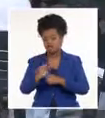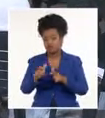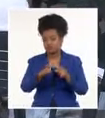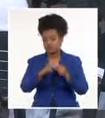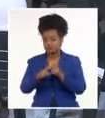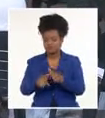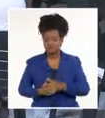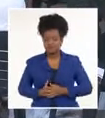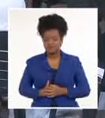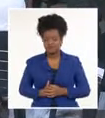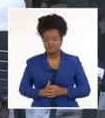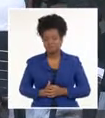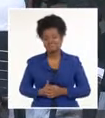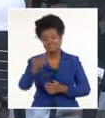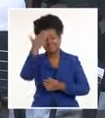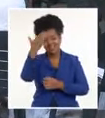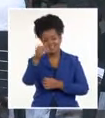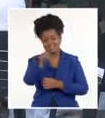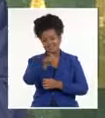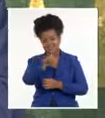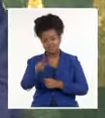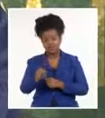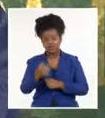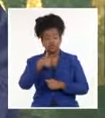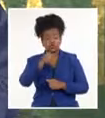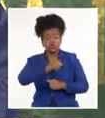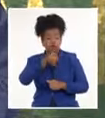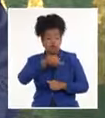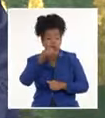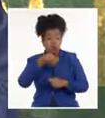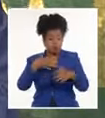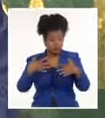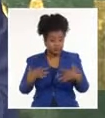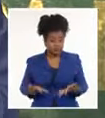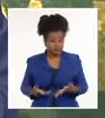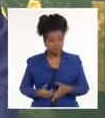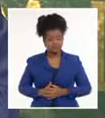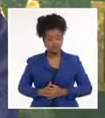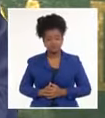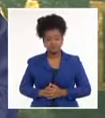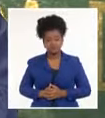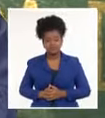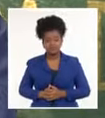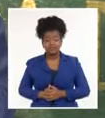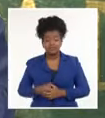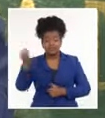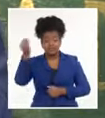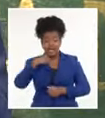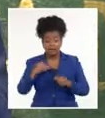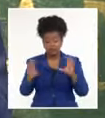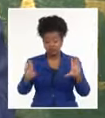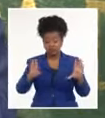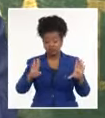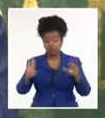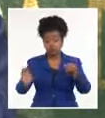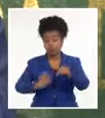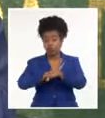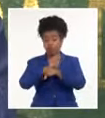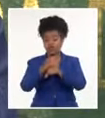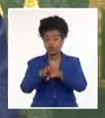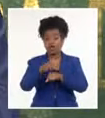Muchas gracias por la pregunta. Destacar que esta es la, después de la pandemia, en realidad la primera cumbre presencial que